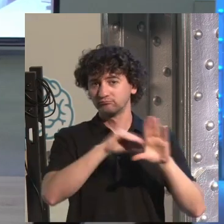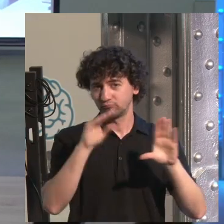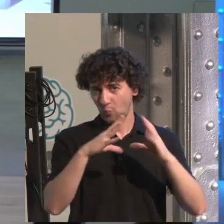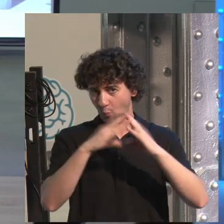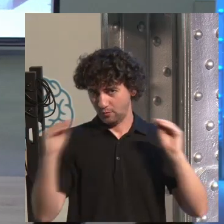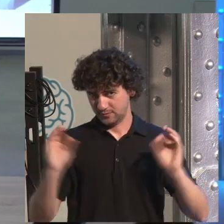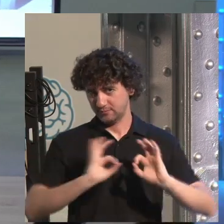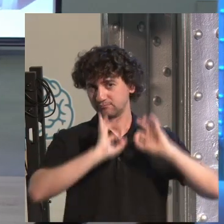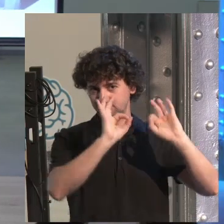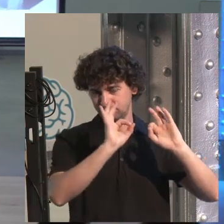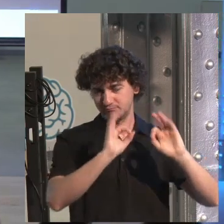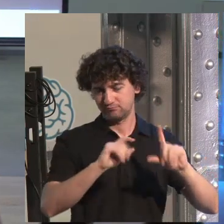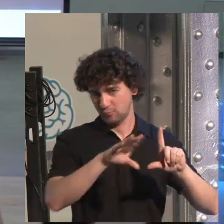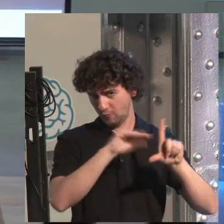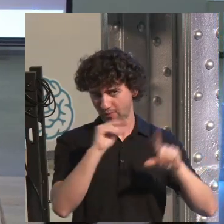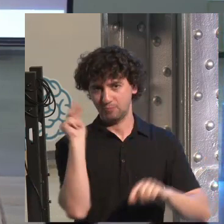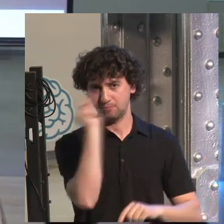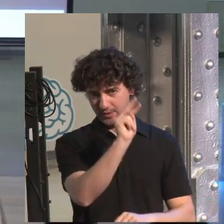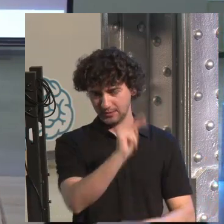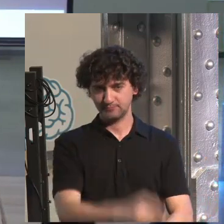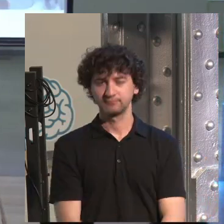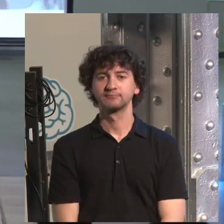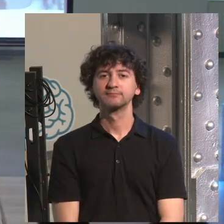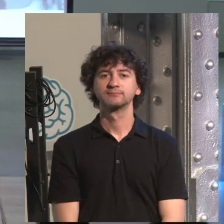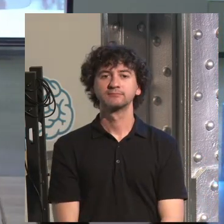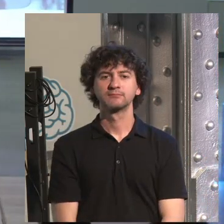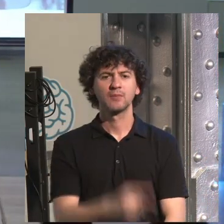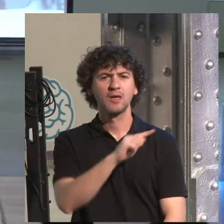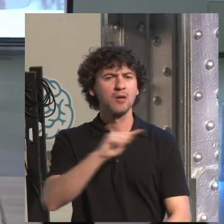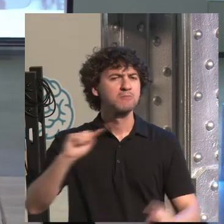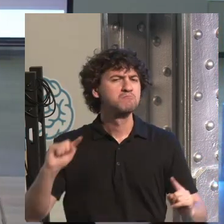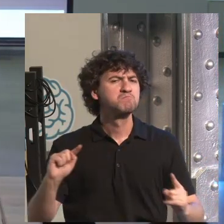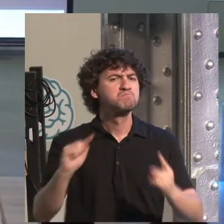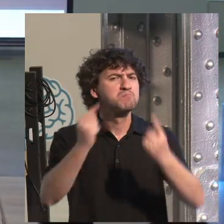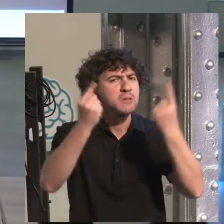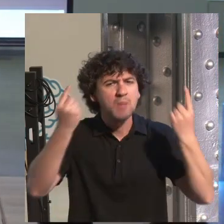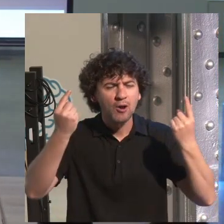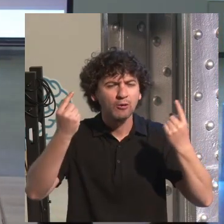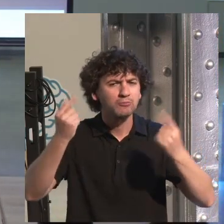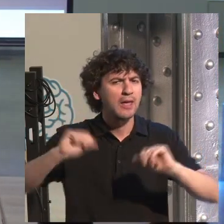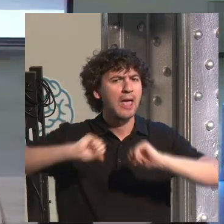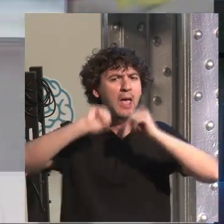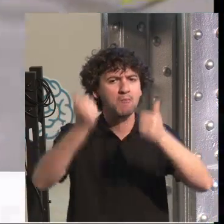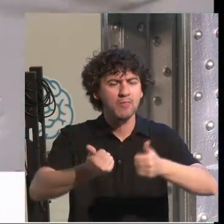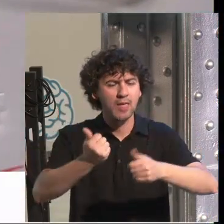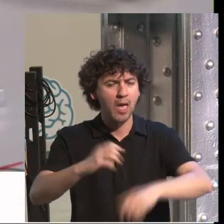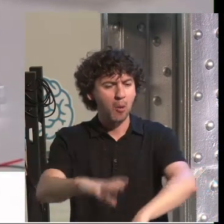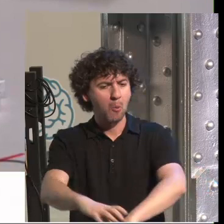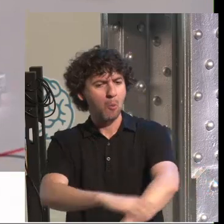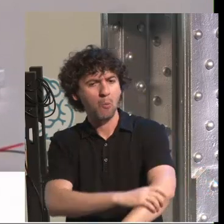University, donde es uno de los primeros brazos prostéticos controlados con la mente.